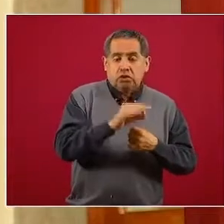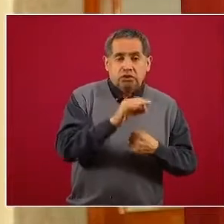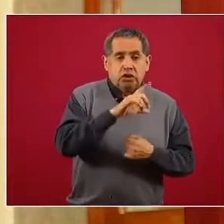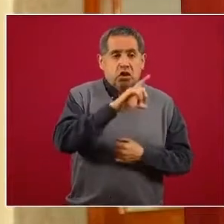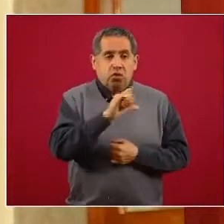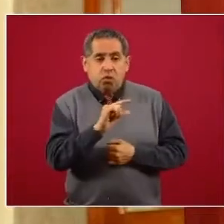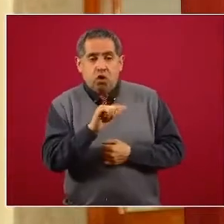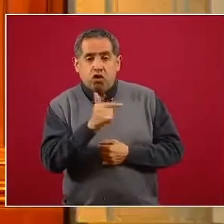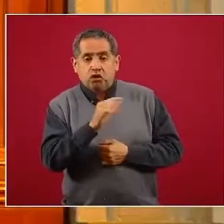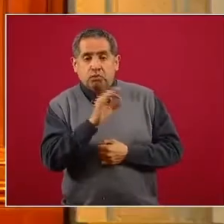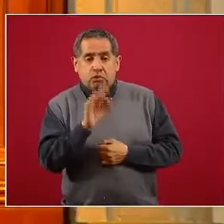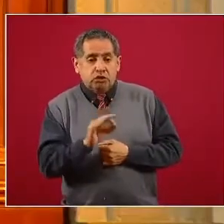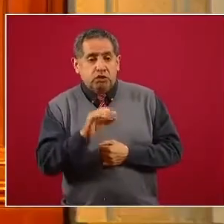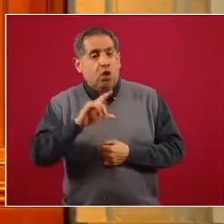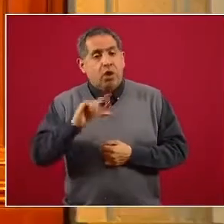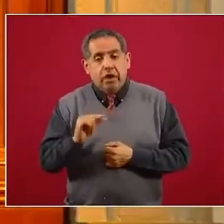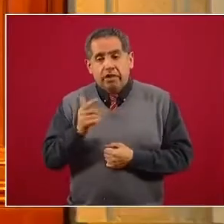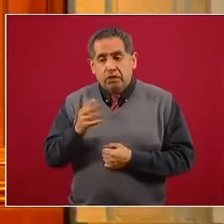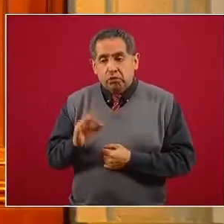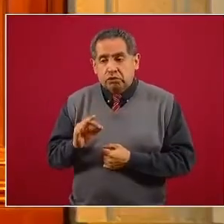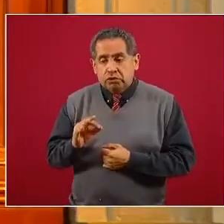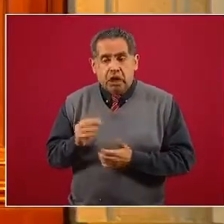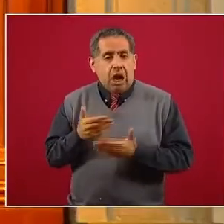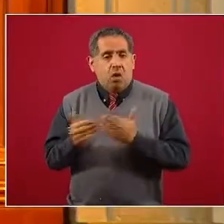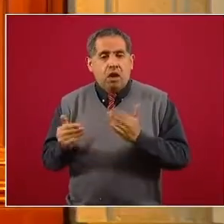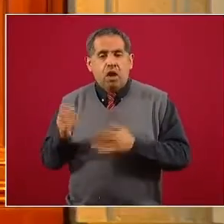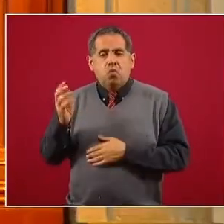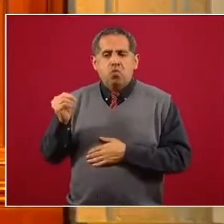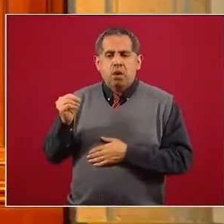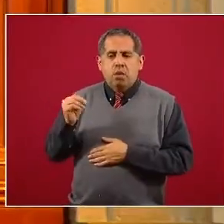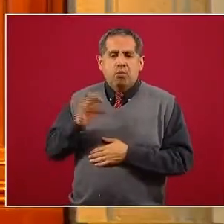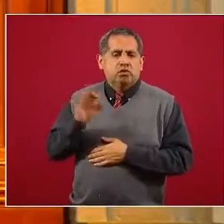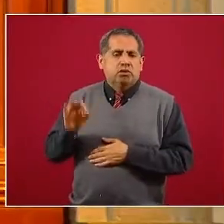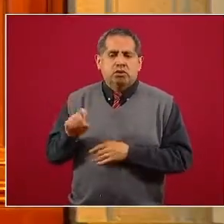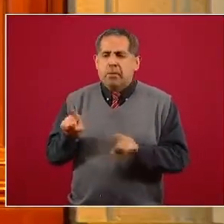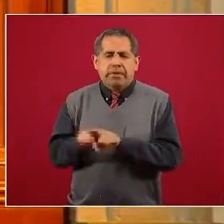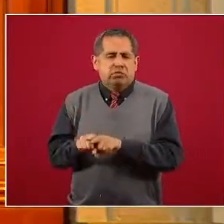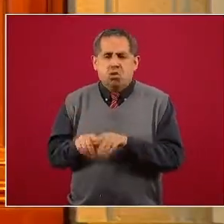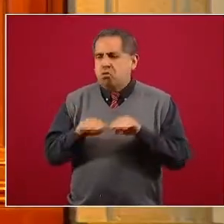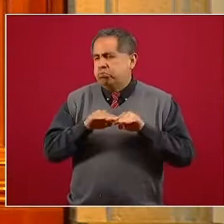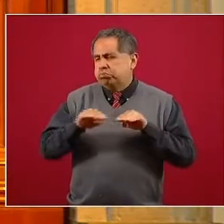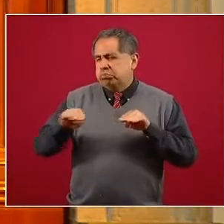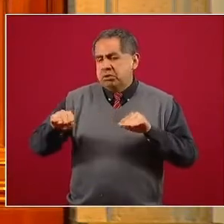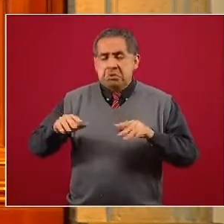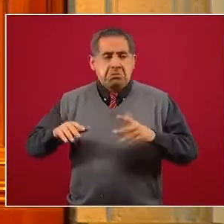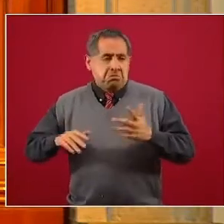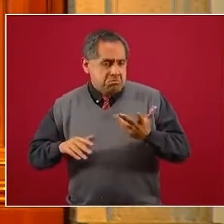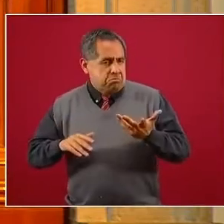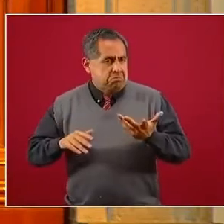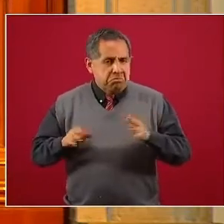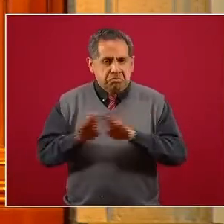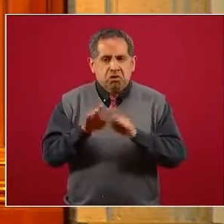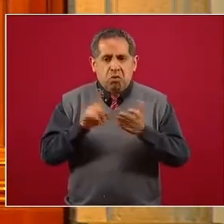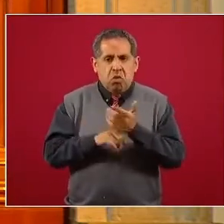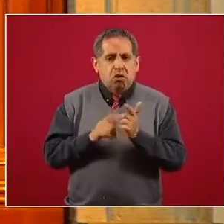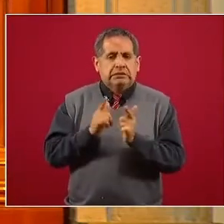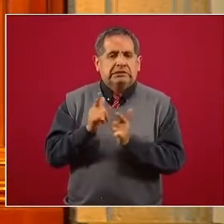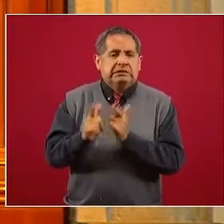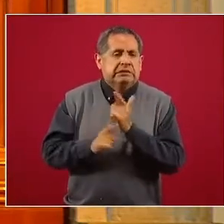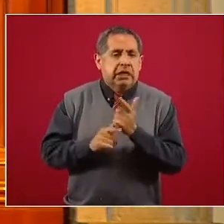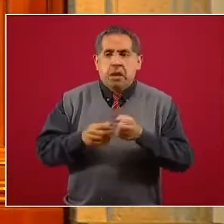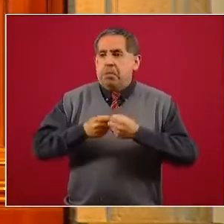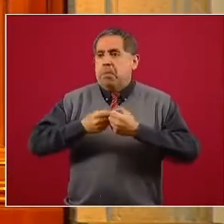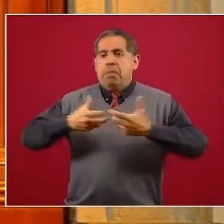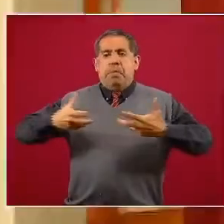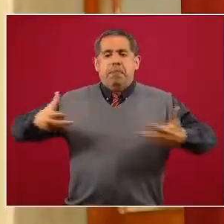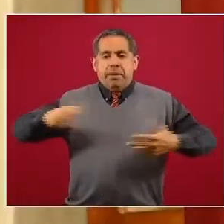un 12%, estuvo en un 10%, ahora está en un 9%. Y esto es un indicador también que nos habla de la desaceleración de la